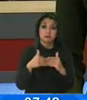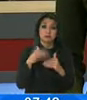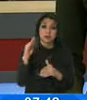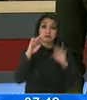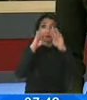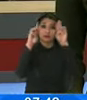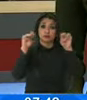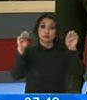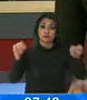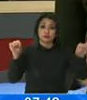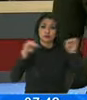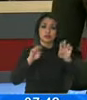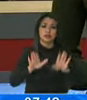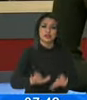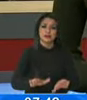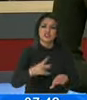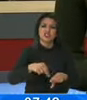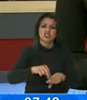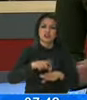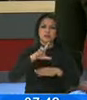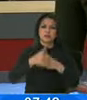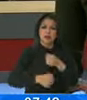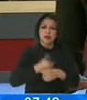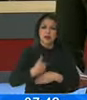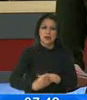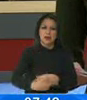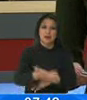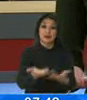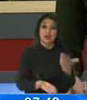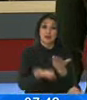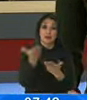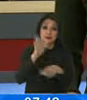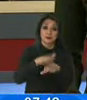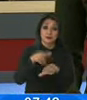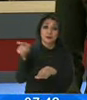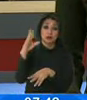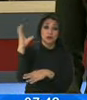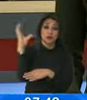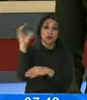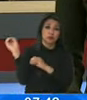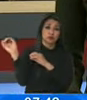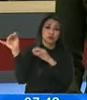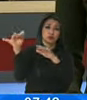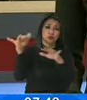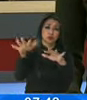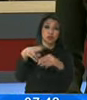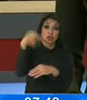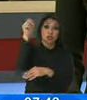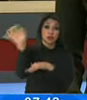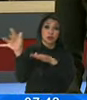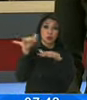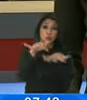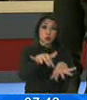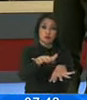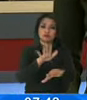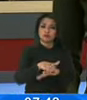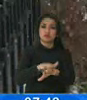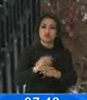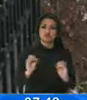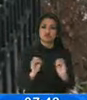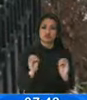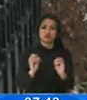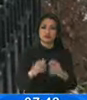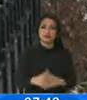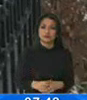Callejón Interanino es común en esta época del año y no estaría vinculado a la ola de frío que afecta el norte del hemisferio.